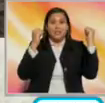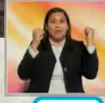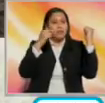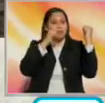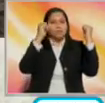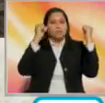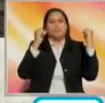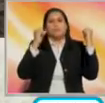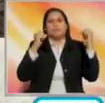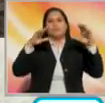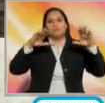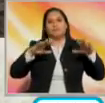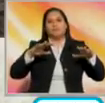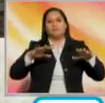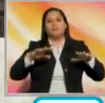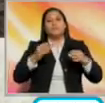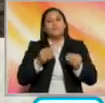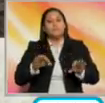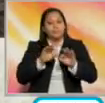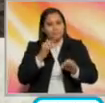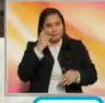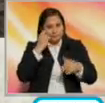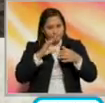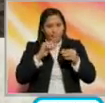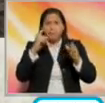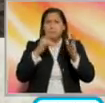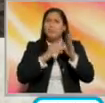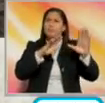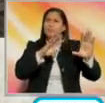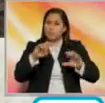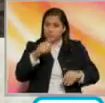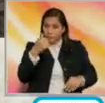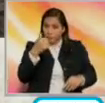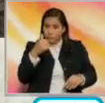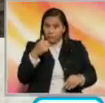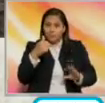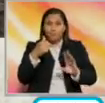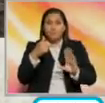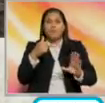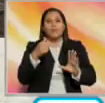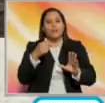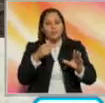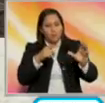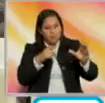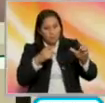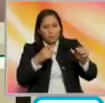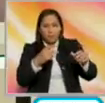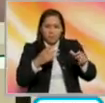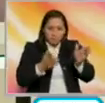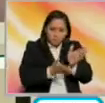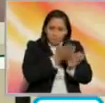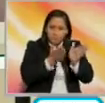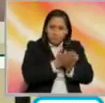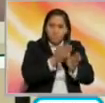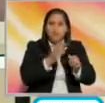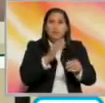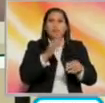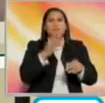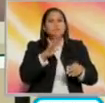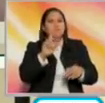es importante mencionar que para 1911 Sí. se habían inyectado más de